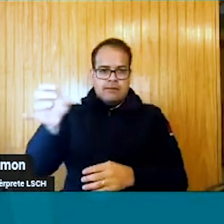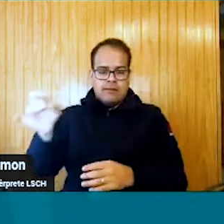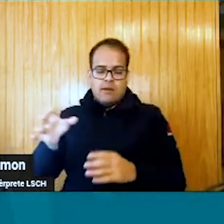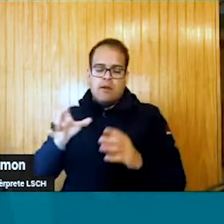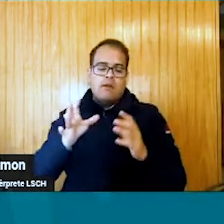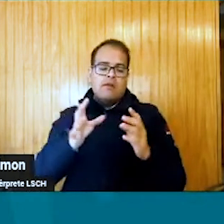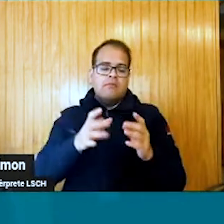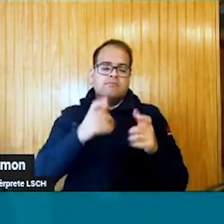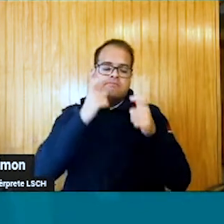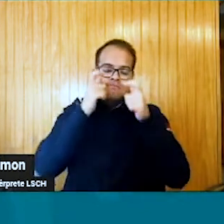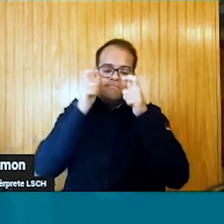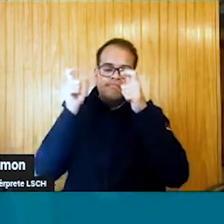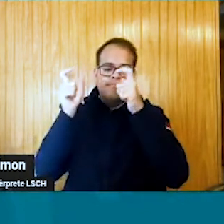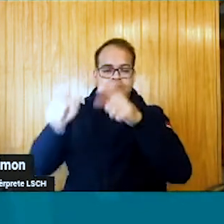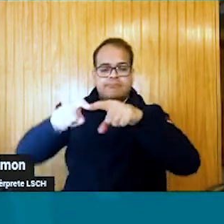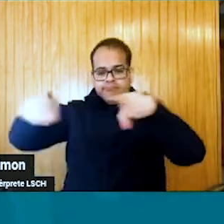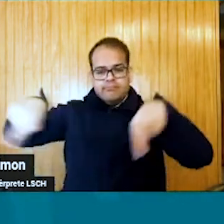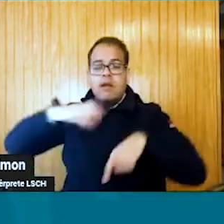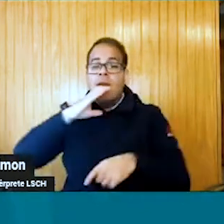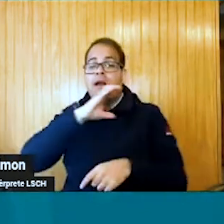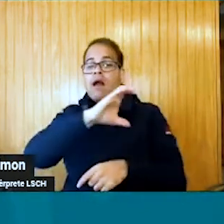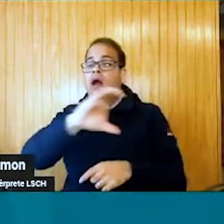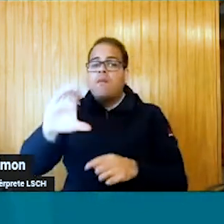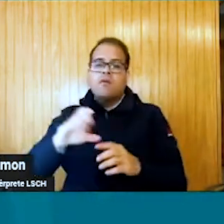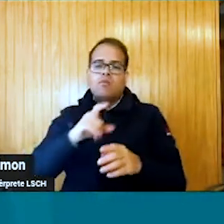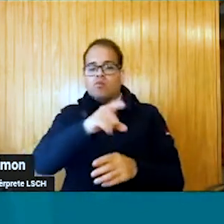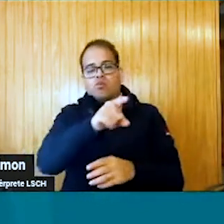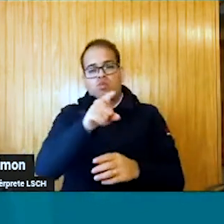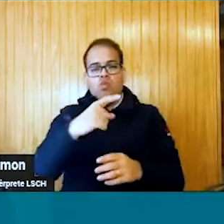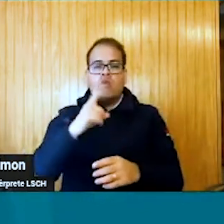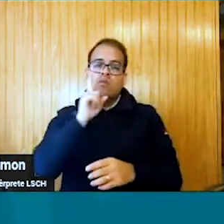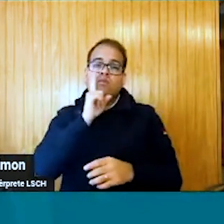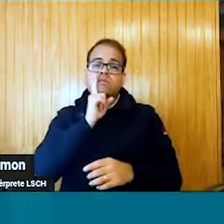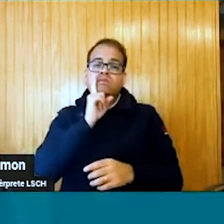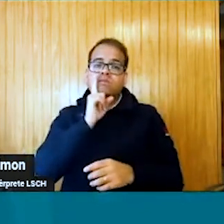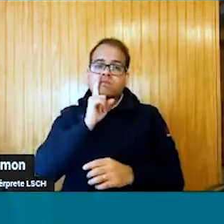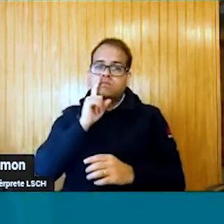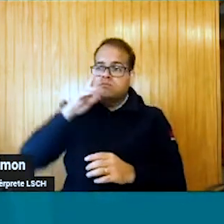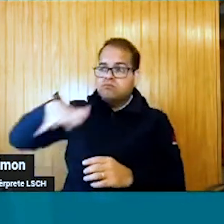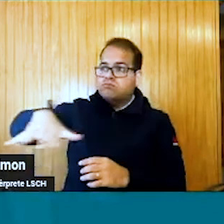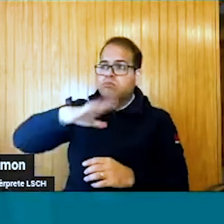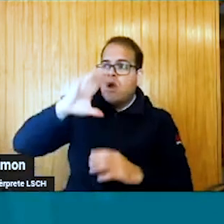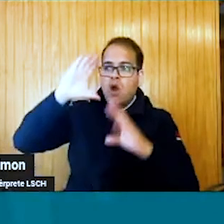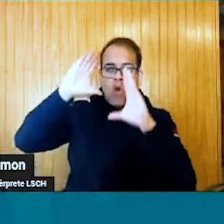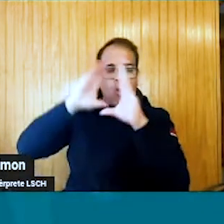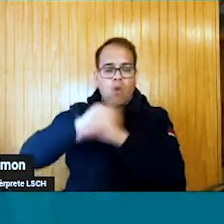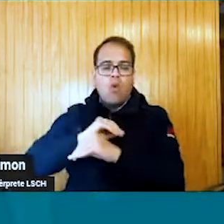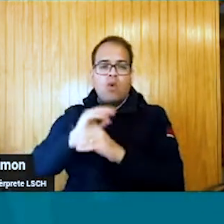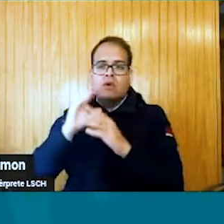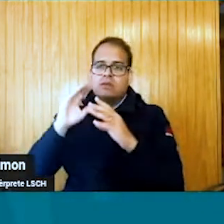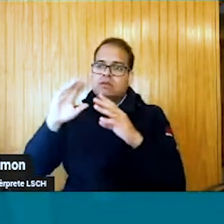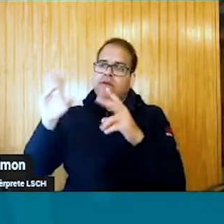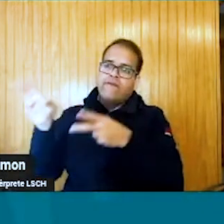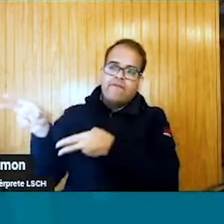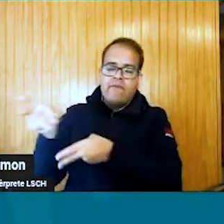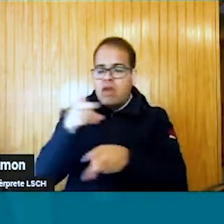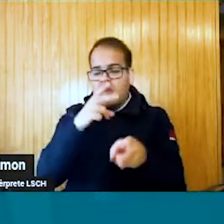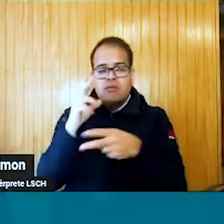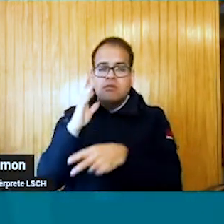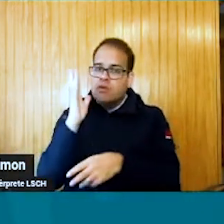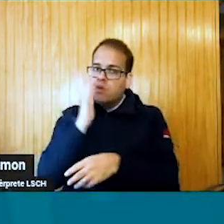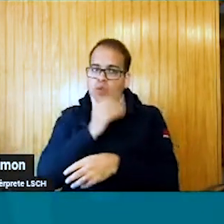meteorológica con una noche despejada, sin viento, sin neblina, o sea, como de